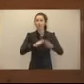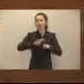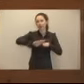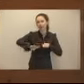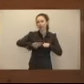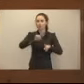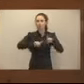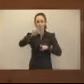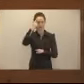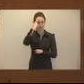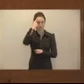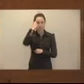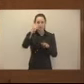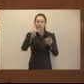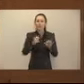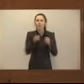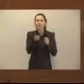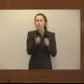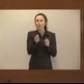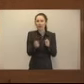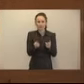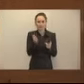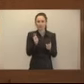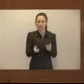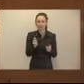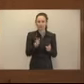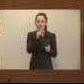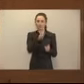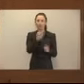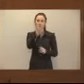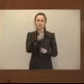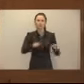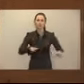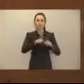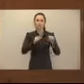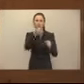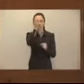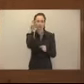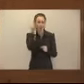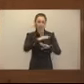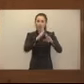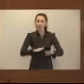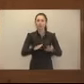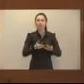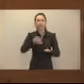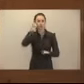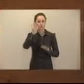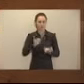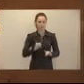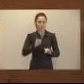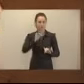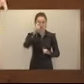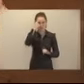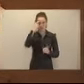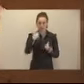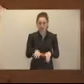trastornos mentales é tan común que hasta un 20% dos asturianos está en riesgo de mala salud mental actualmente.